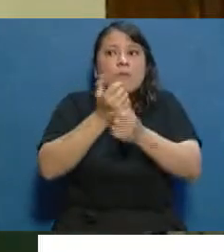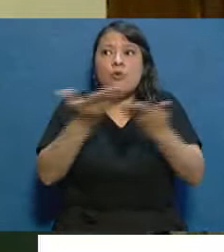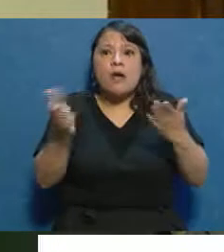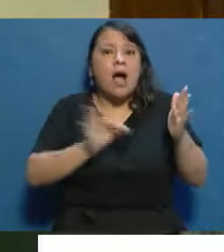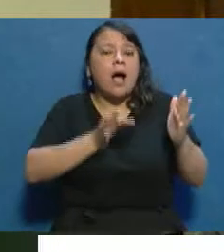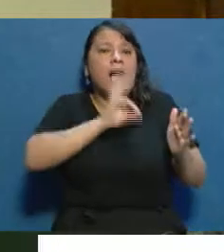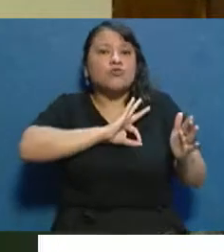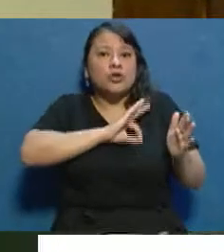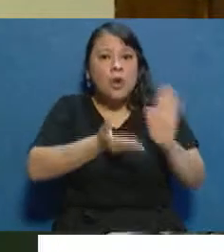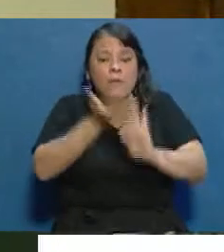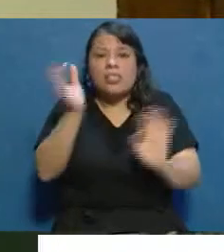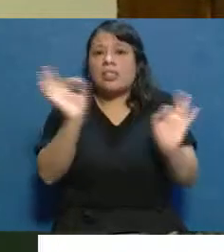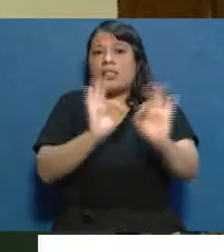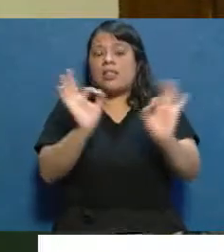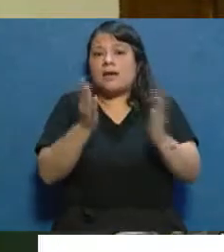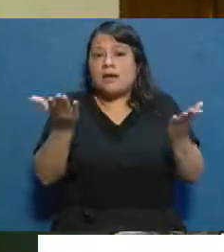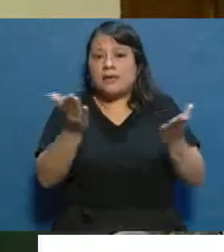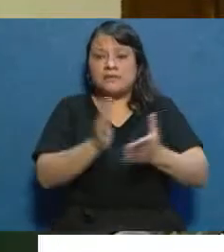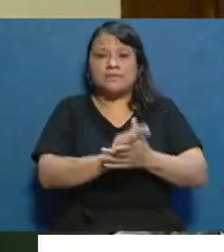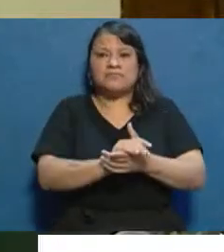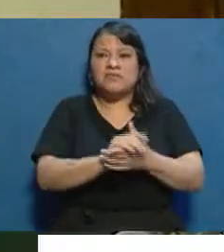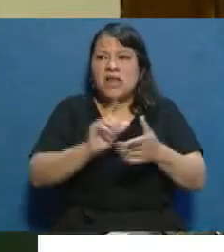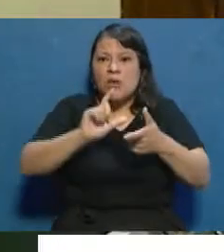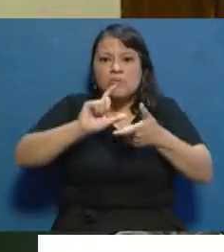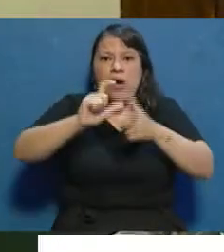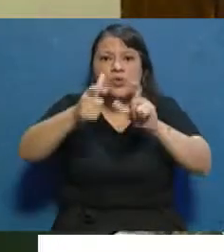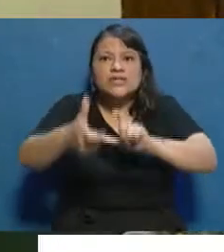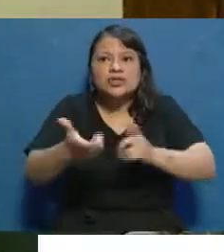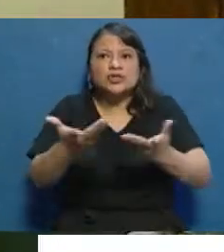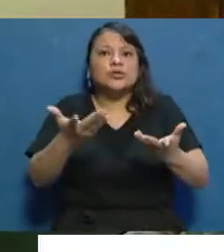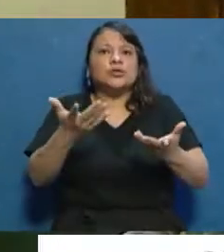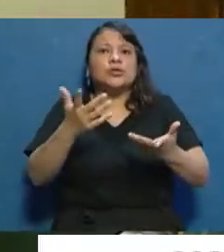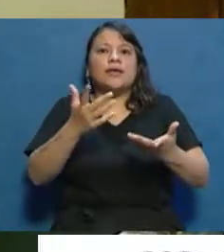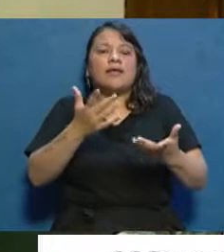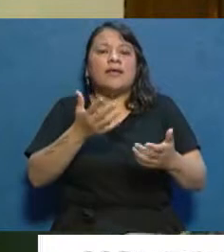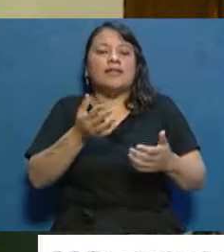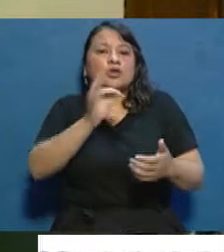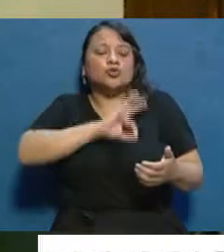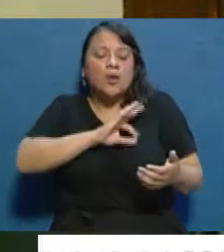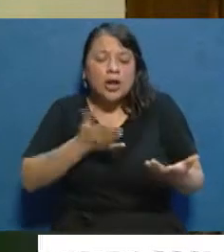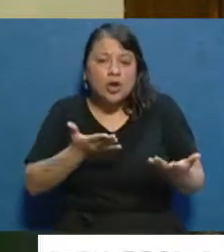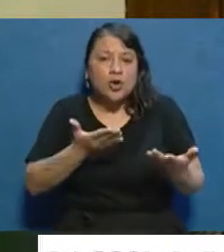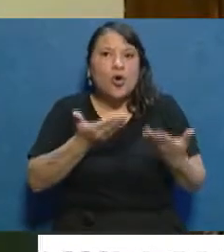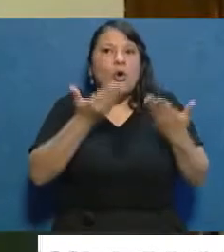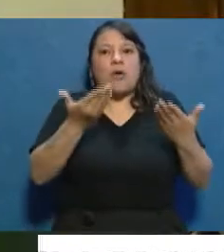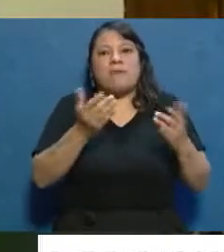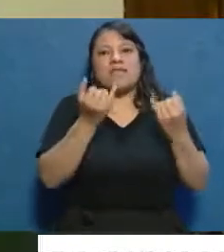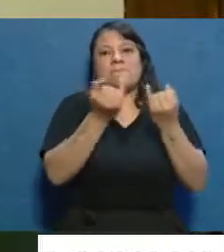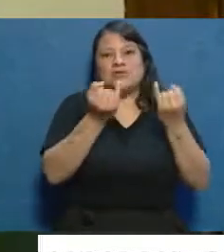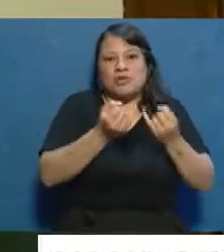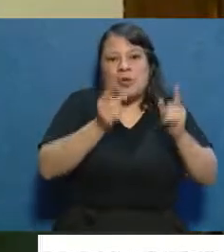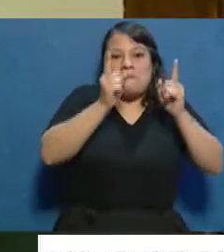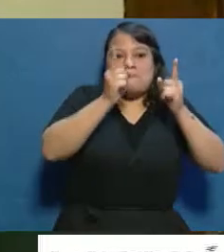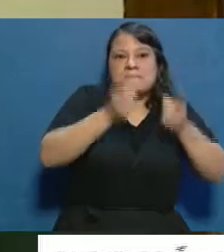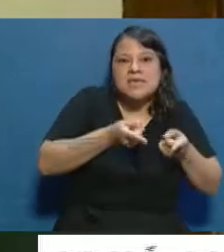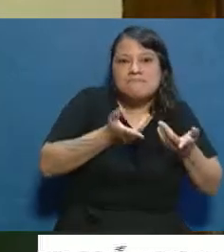ni siquiera una actualización salarial. Obviamente que si presenta el mismo presupuesto